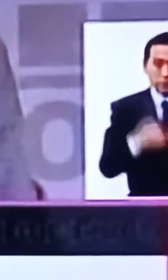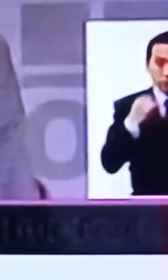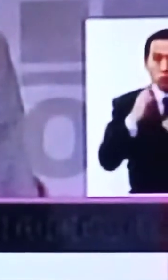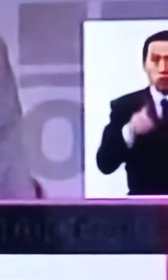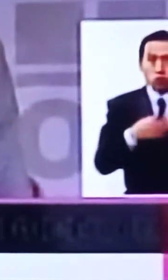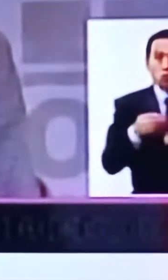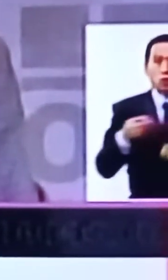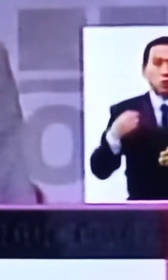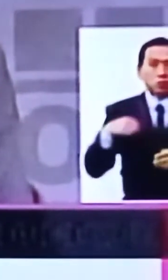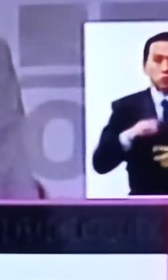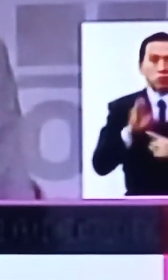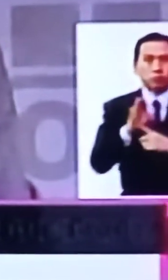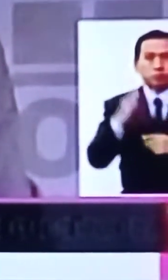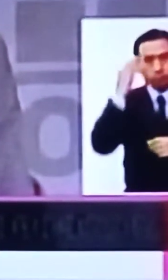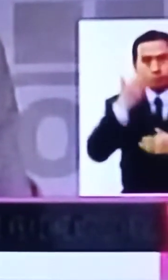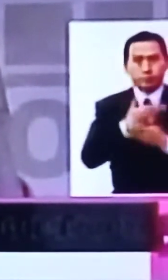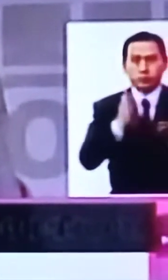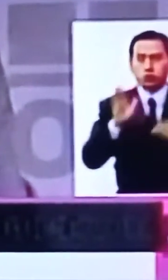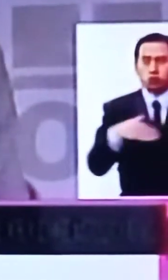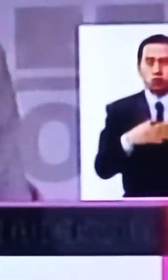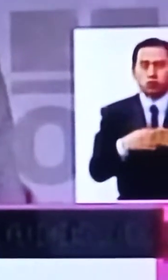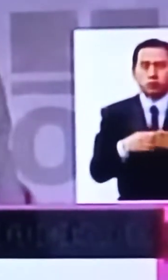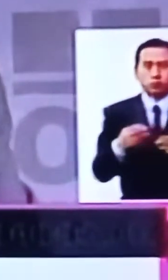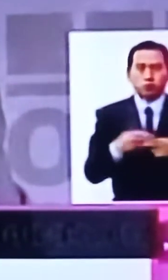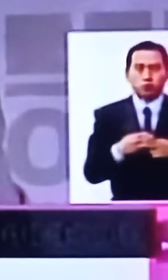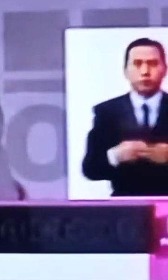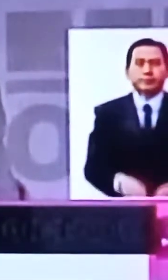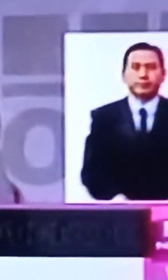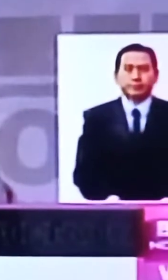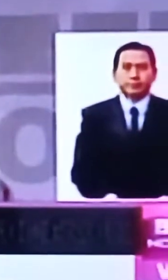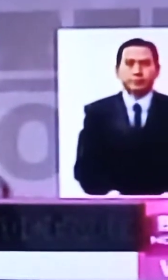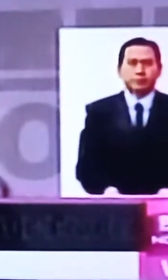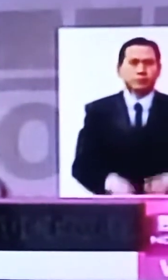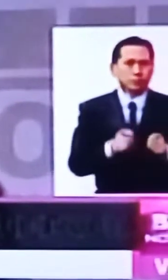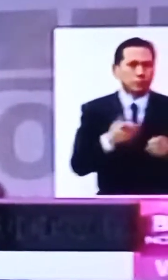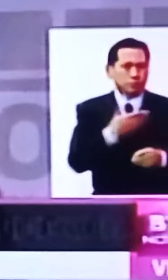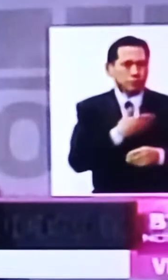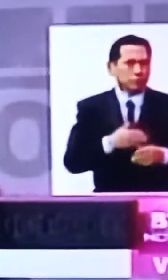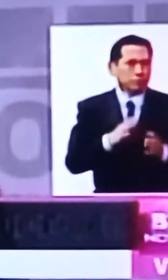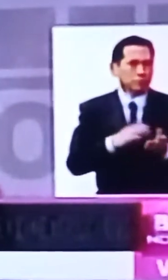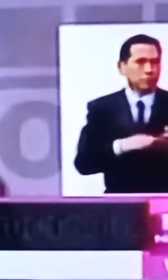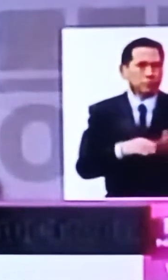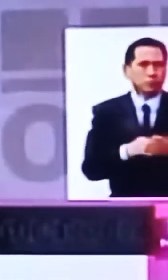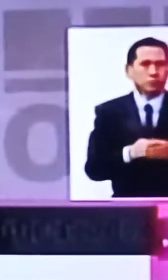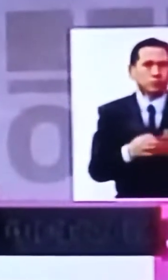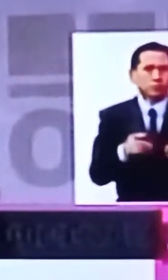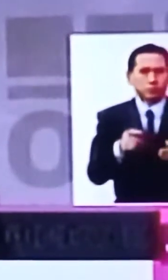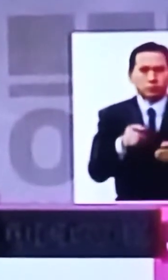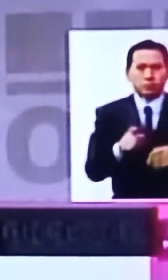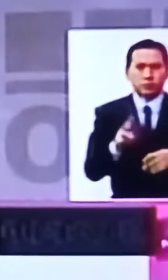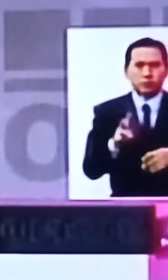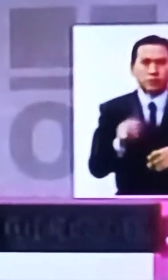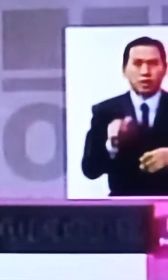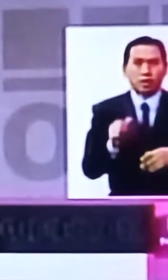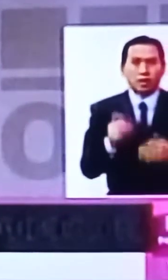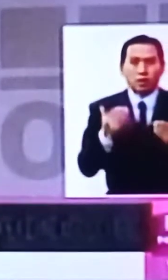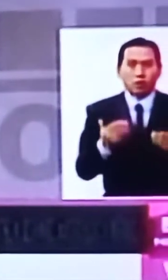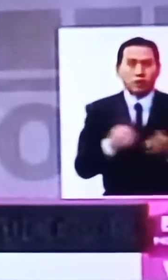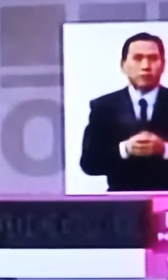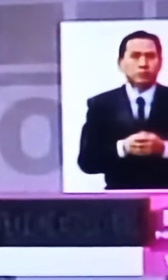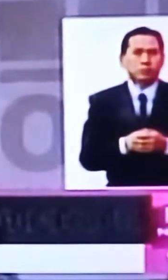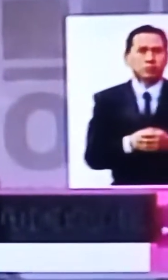de conocimiento público. Presidente, por favor, mis disculpas, estamos ya para Cadena A en vivo en este momento.